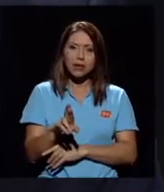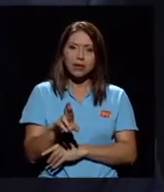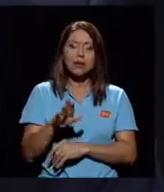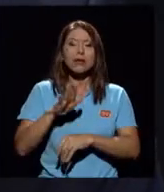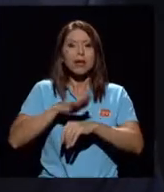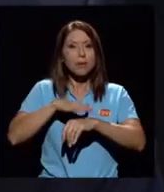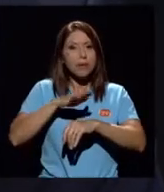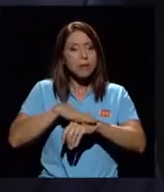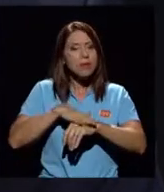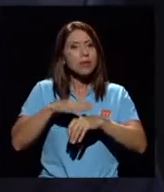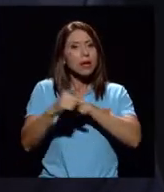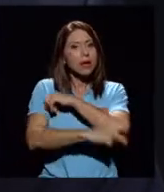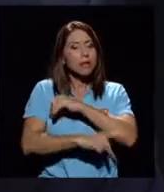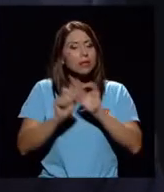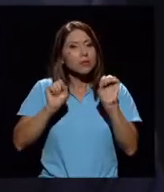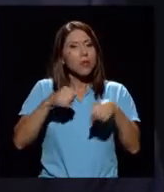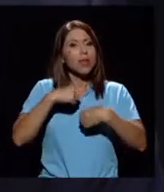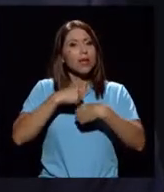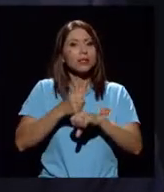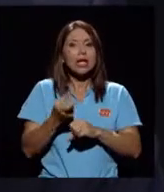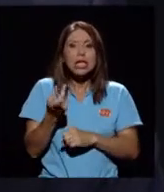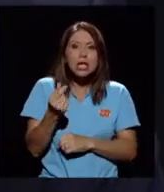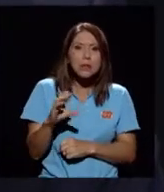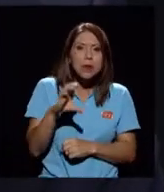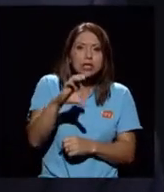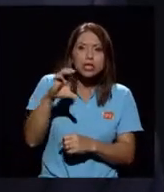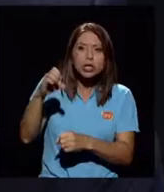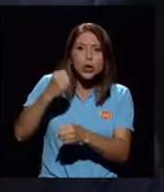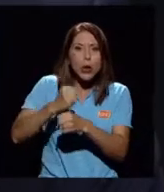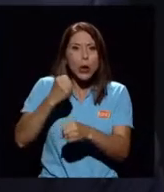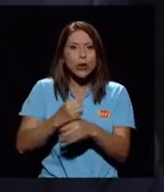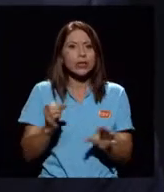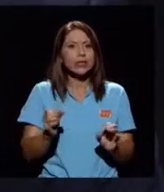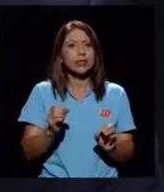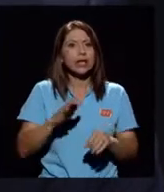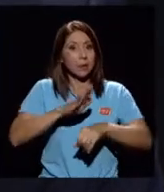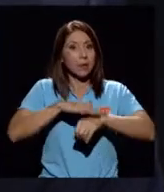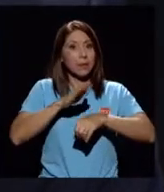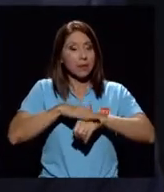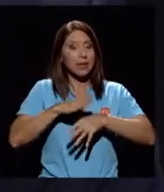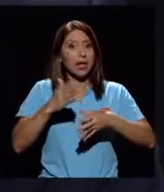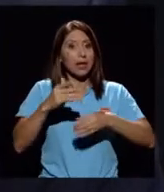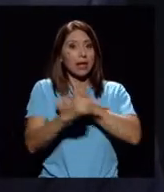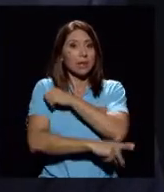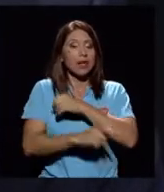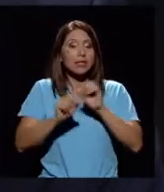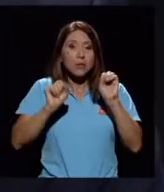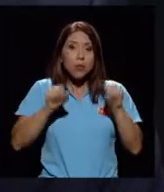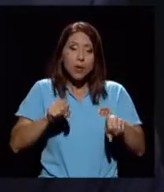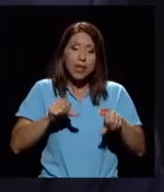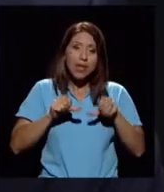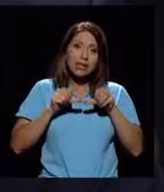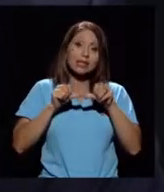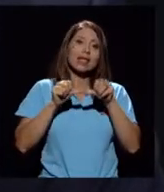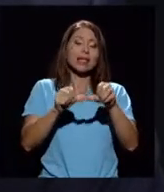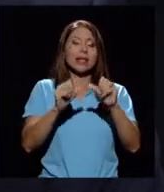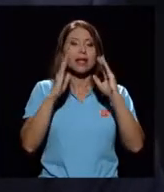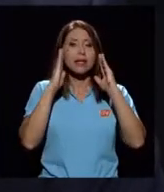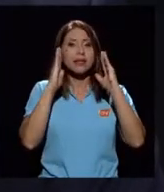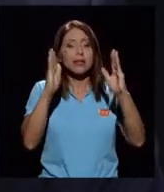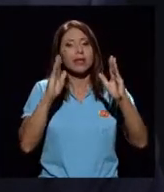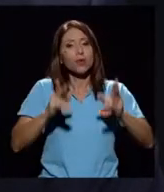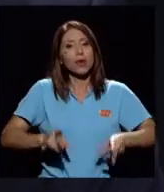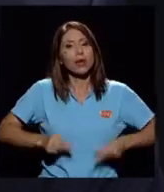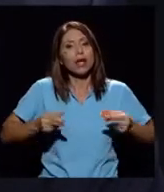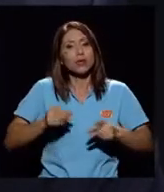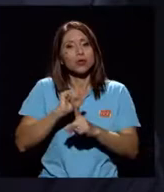hacer las inversiones que necesita que permita al país seguir atendiendo el gasto social que debe atender y que